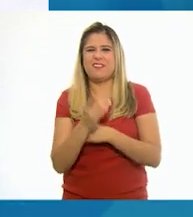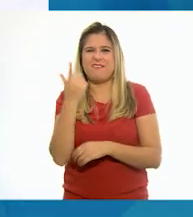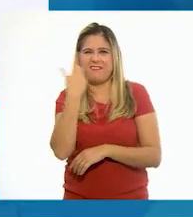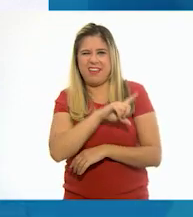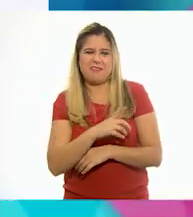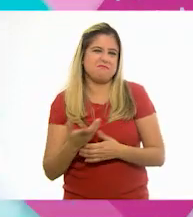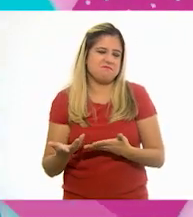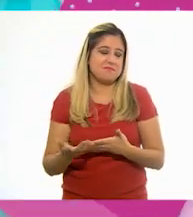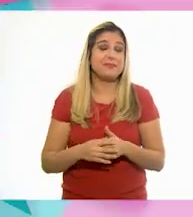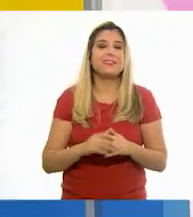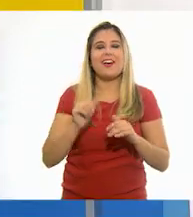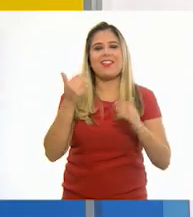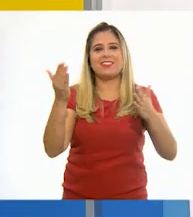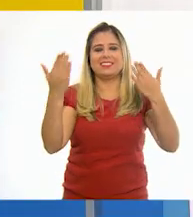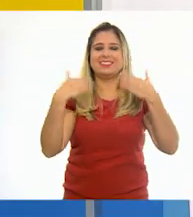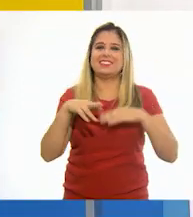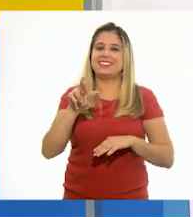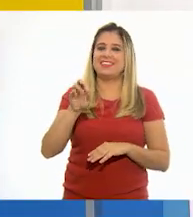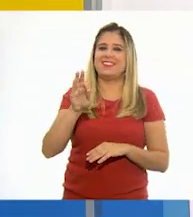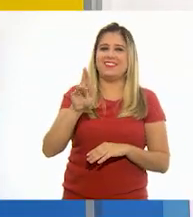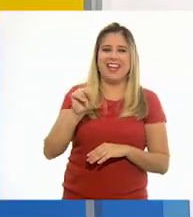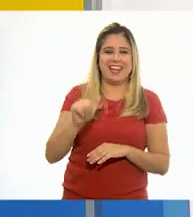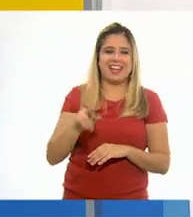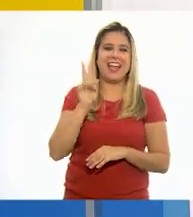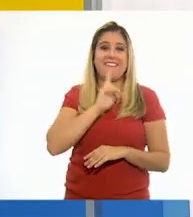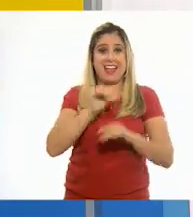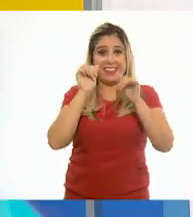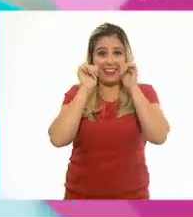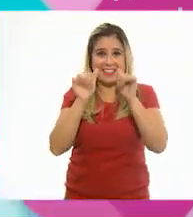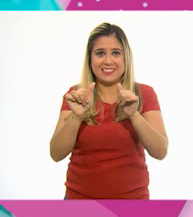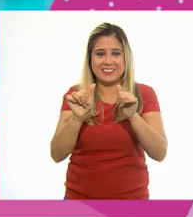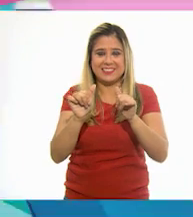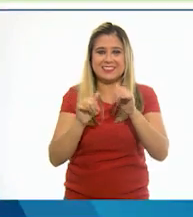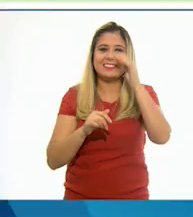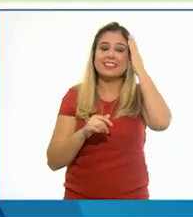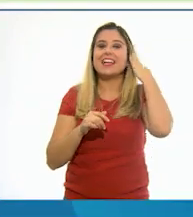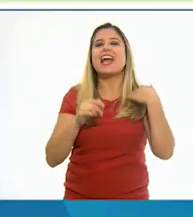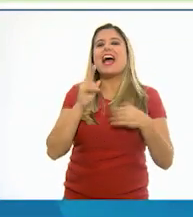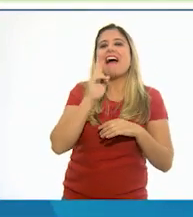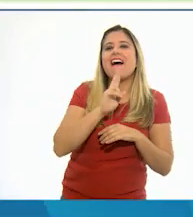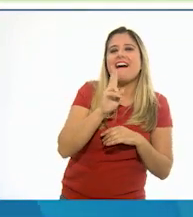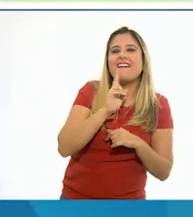vamos con el siguiente refrán. Pongan mucha atención. A ver...